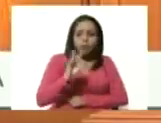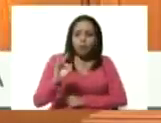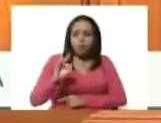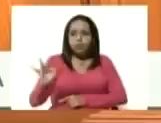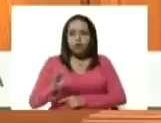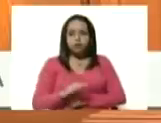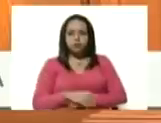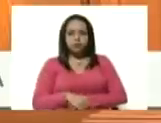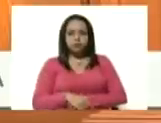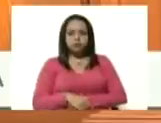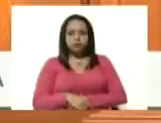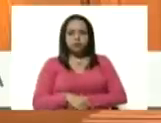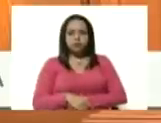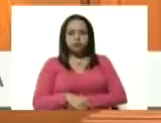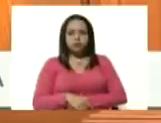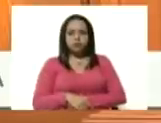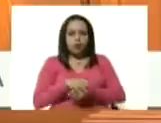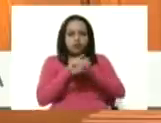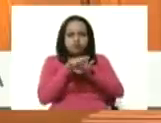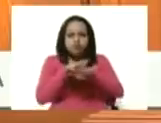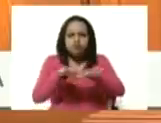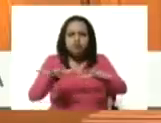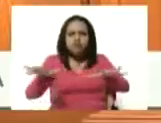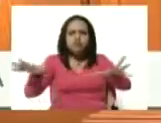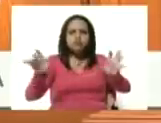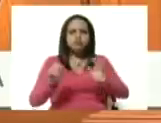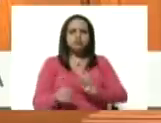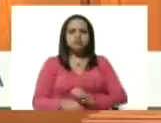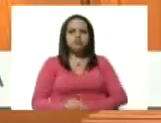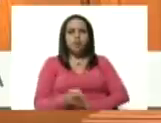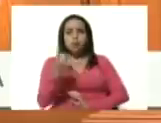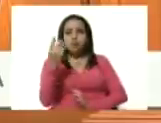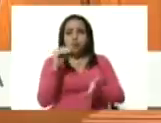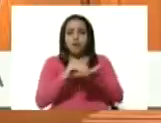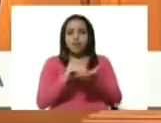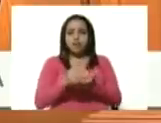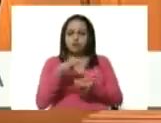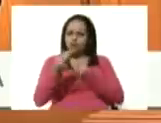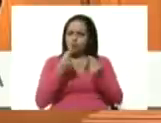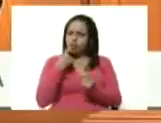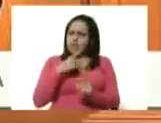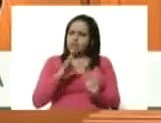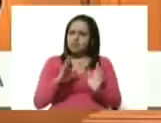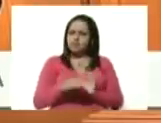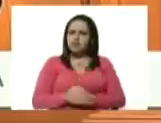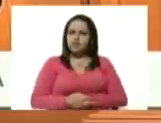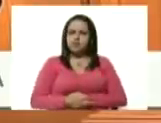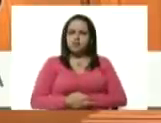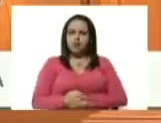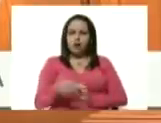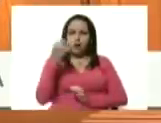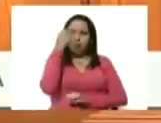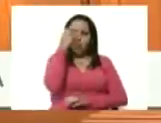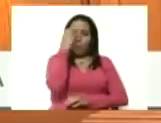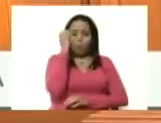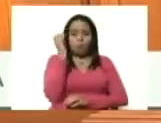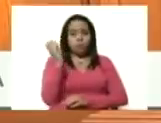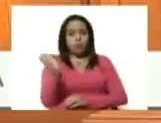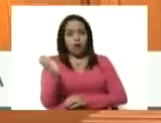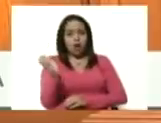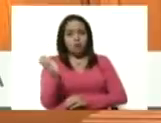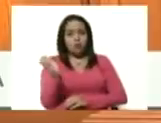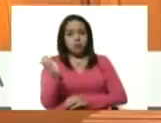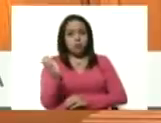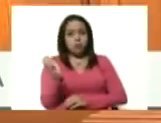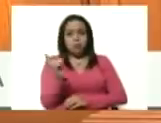puede contaminar. Y una vez, ¿cómo es que dice el dicho? Ojo sacado, no vale